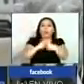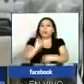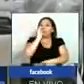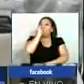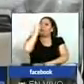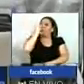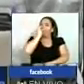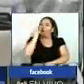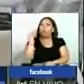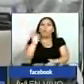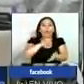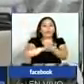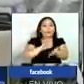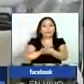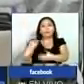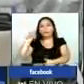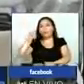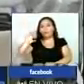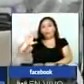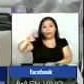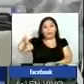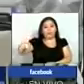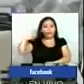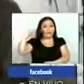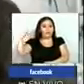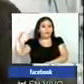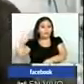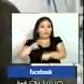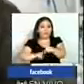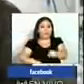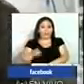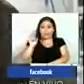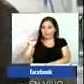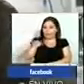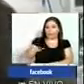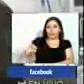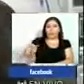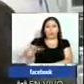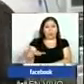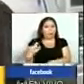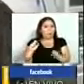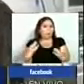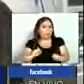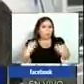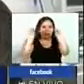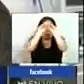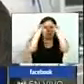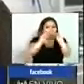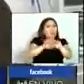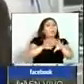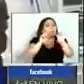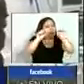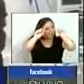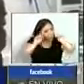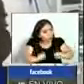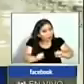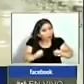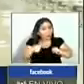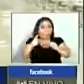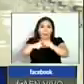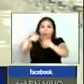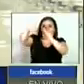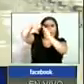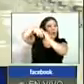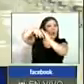es de 25 millones de dólares. Este lugar se nos puede ir al internet porque eso sí no hay backup, pero no se nos puede ir la luz.